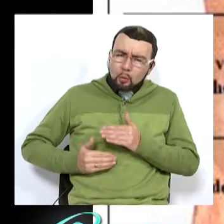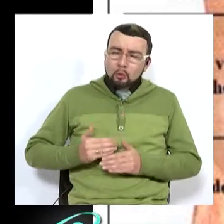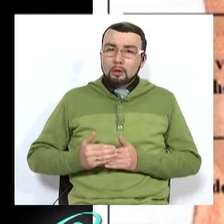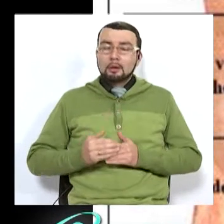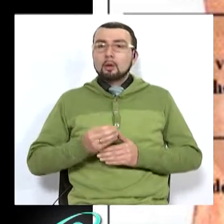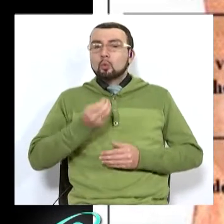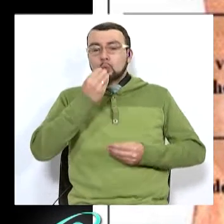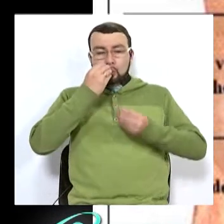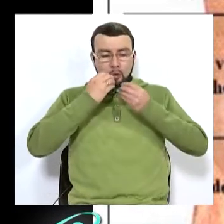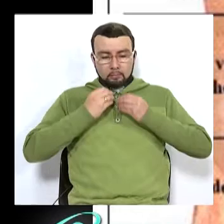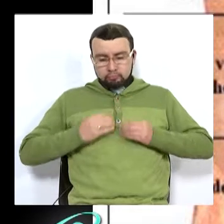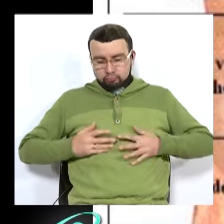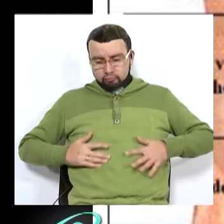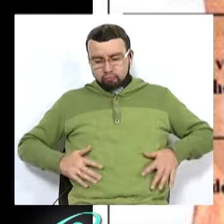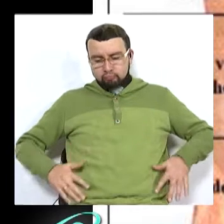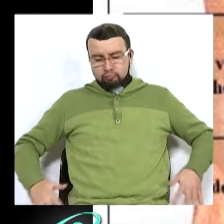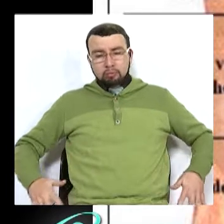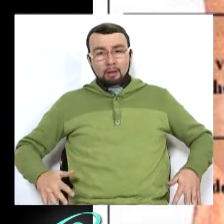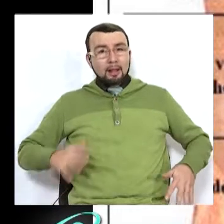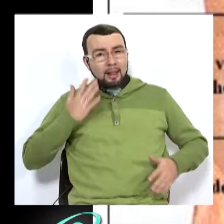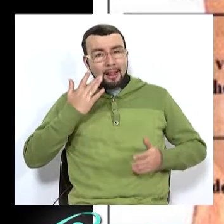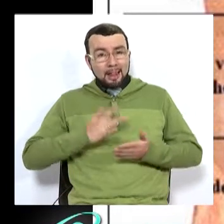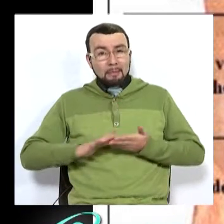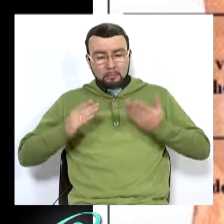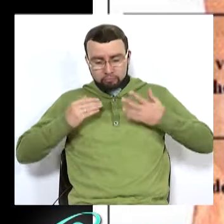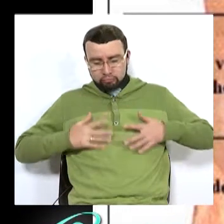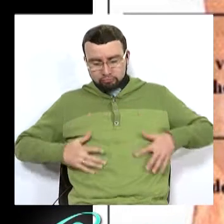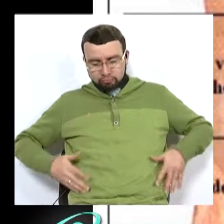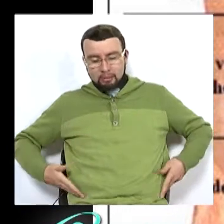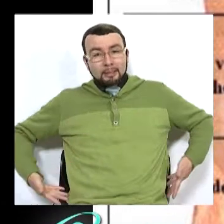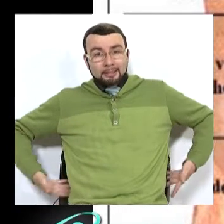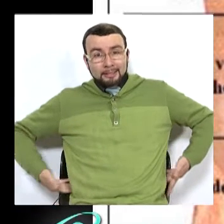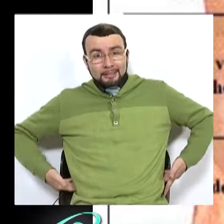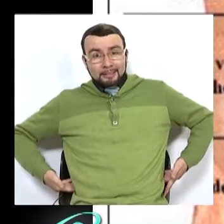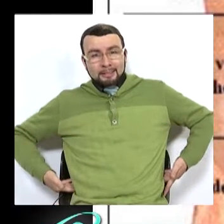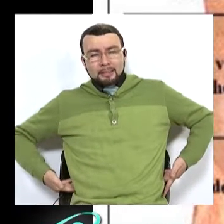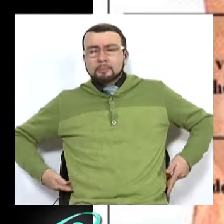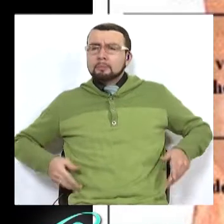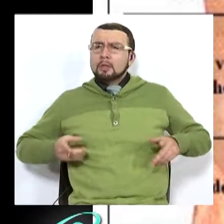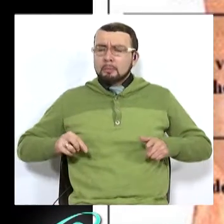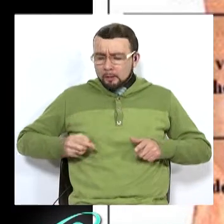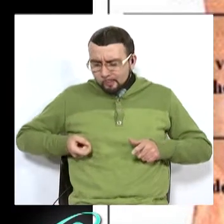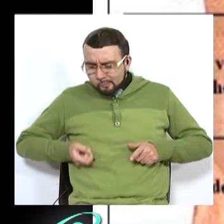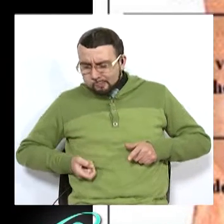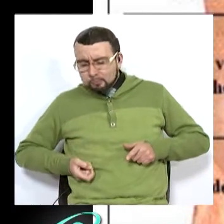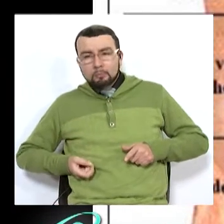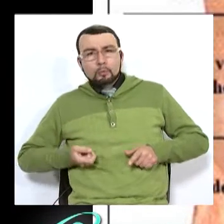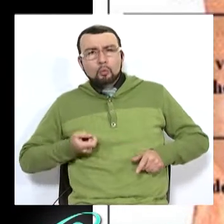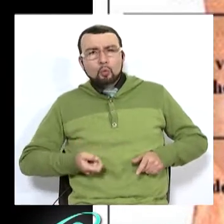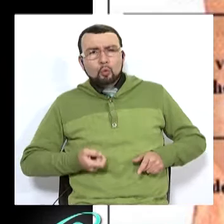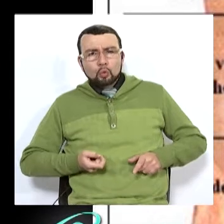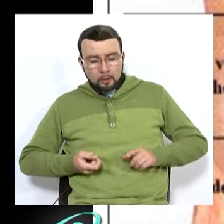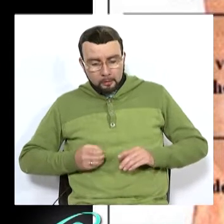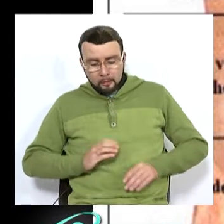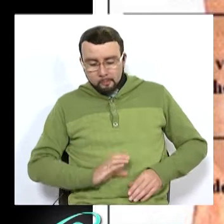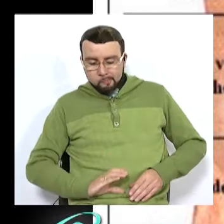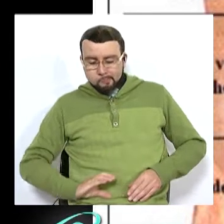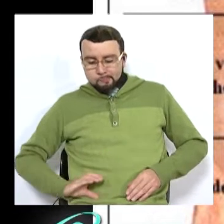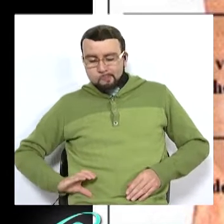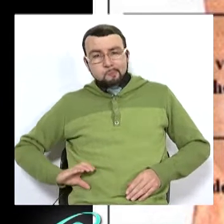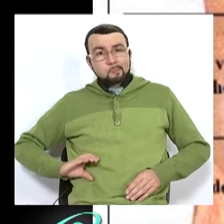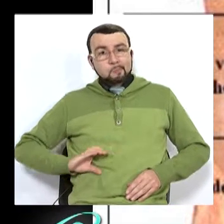filtración del riñón. Y también encontramos parte del colon